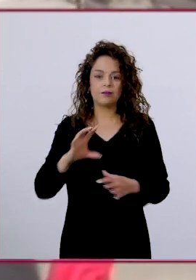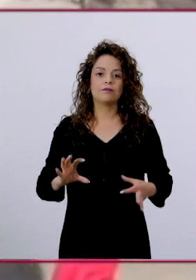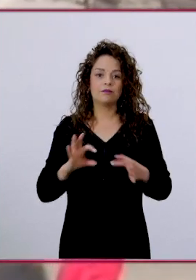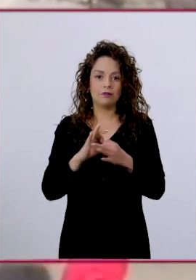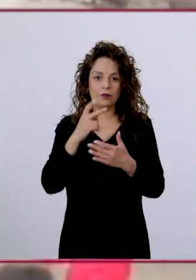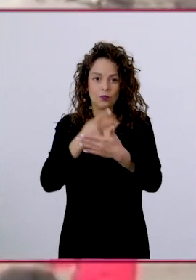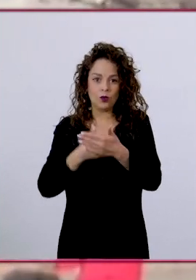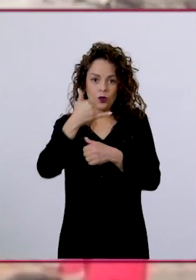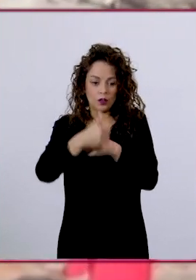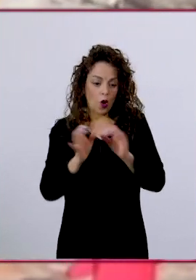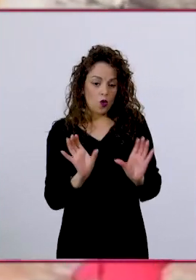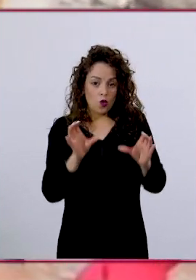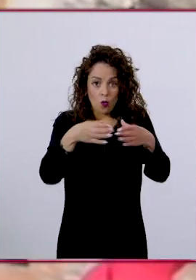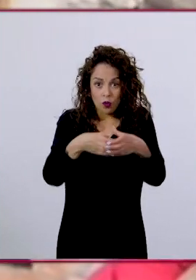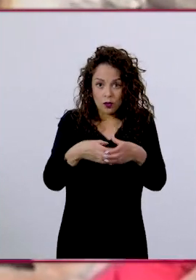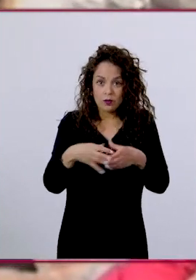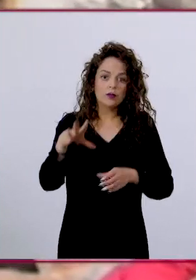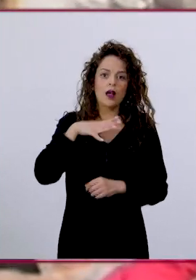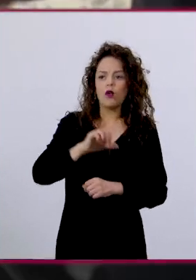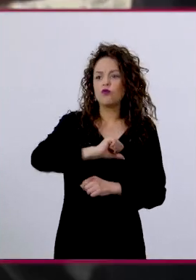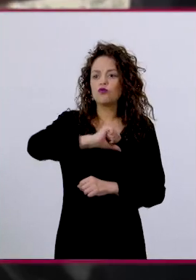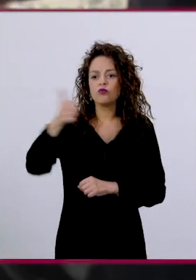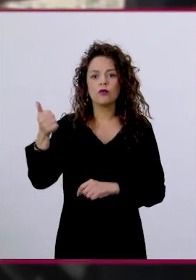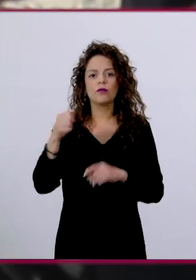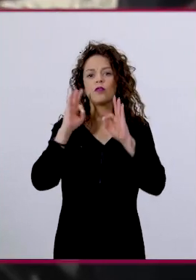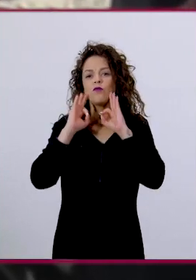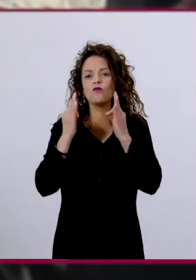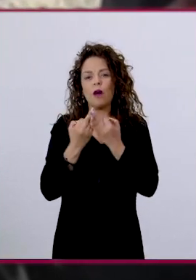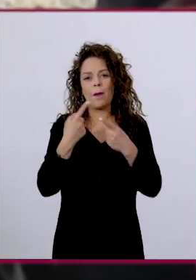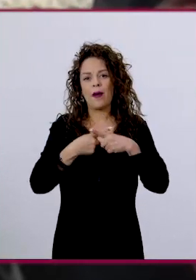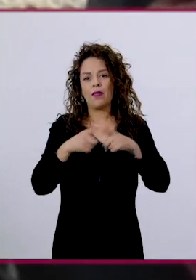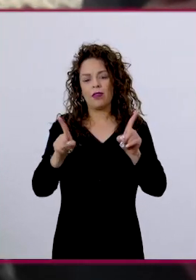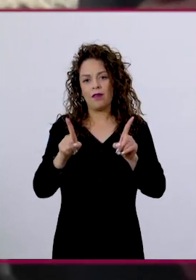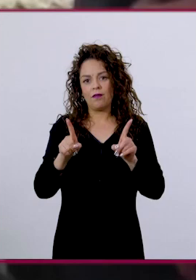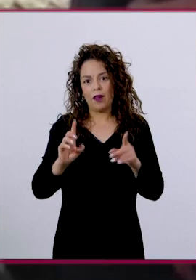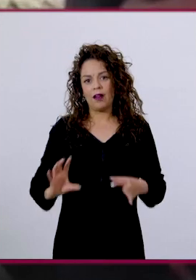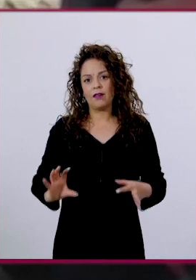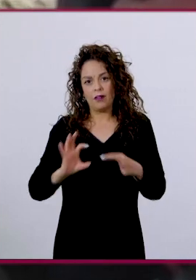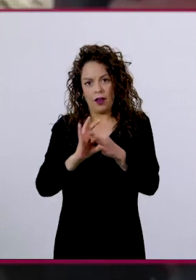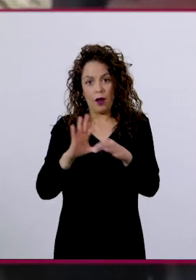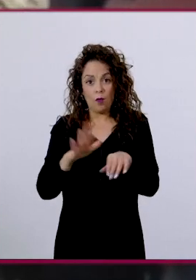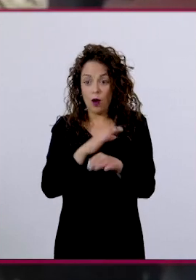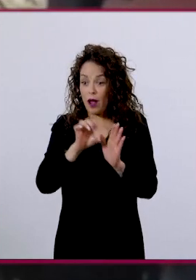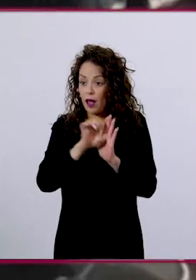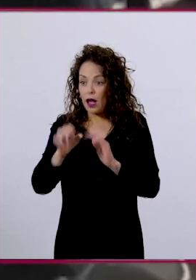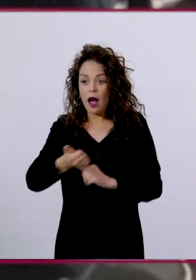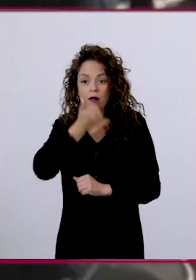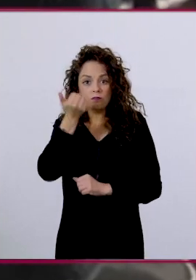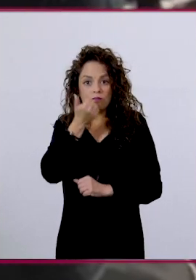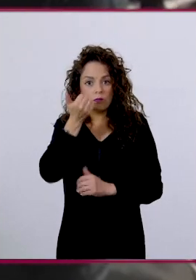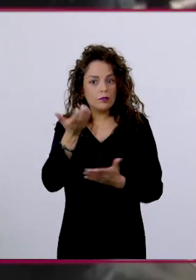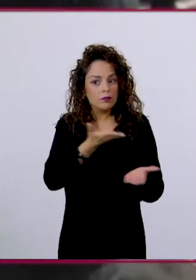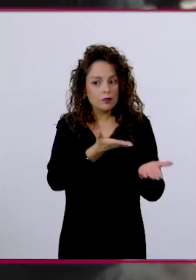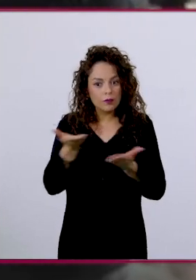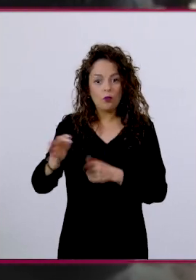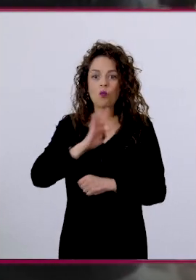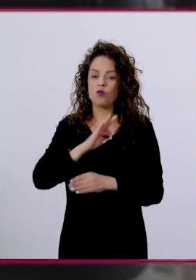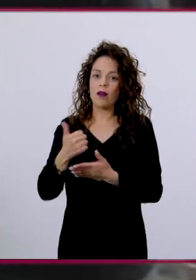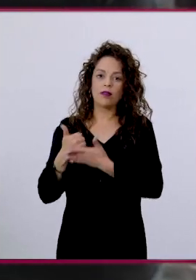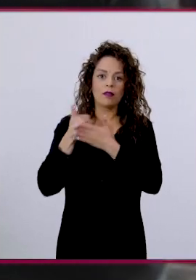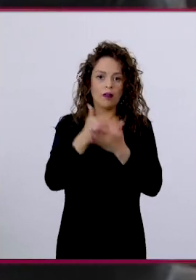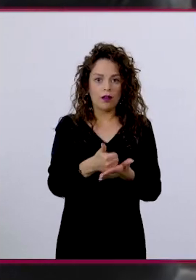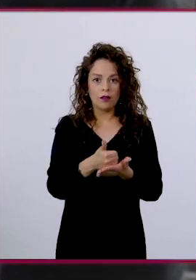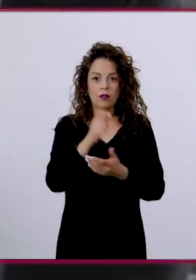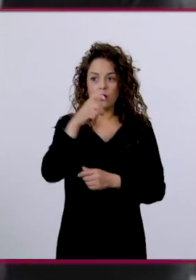comunitaria, porque eso establece otro tipo de vínculos. Pensamos que los estudiantes pueden también ser activos de su